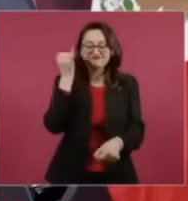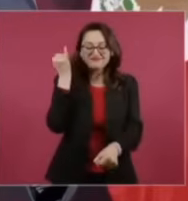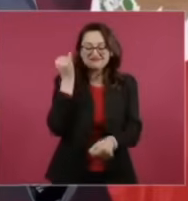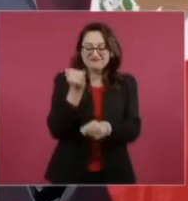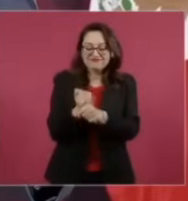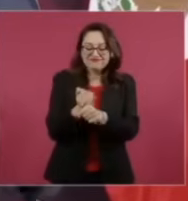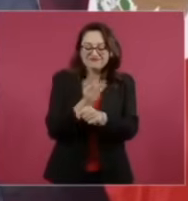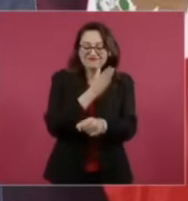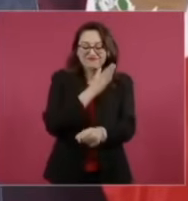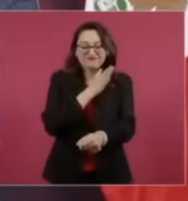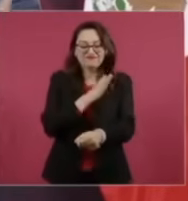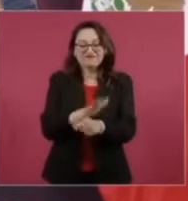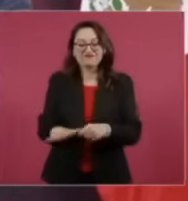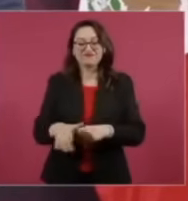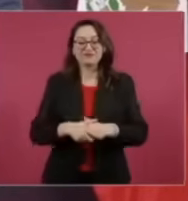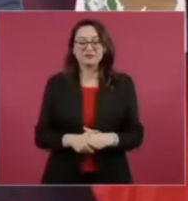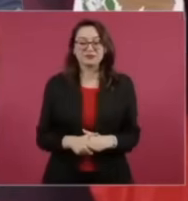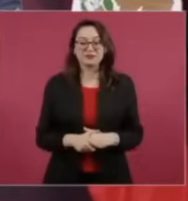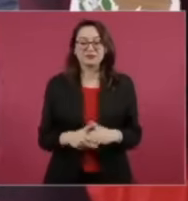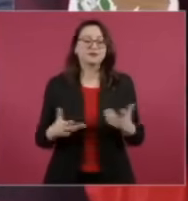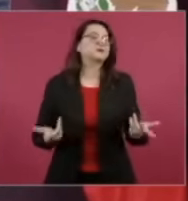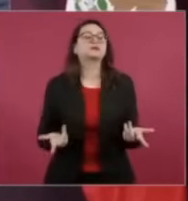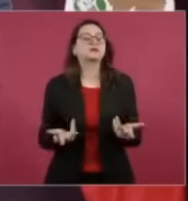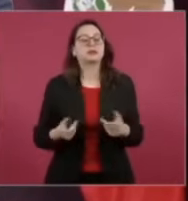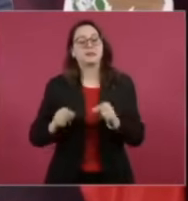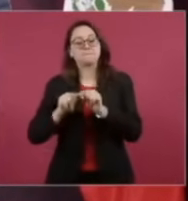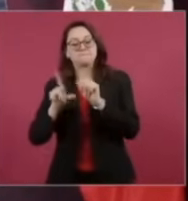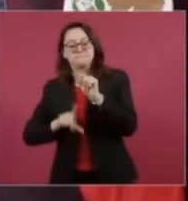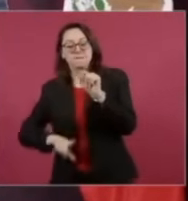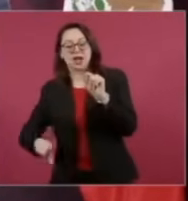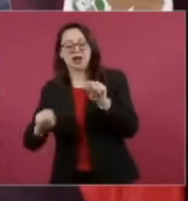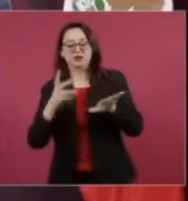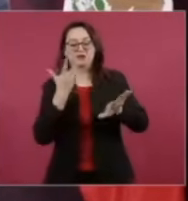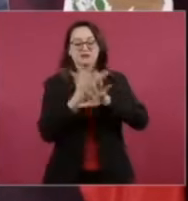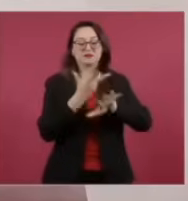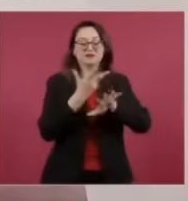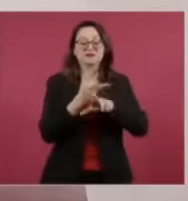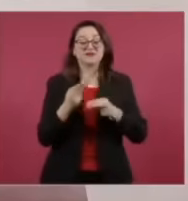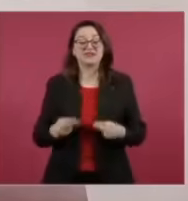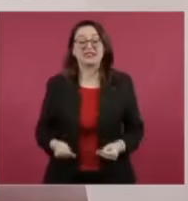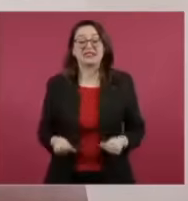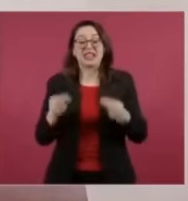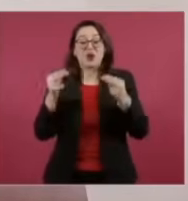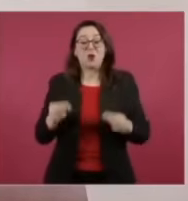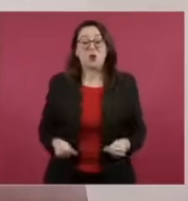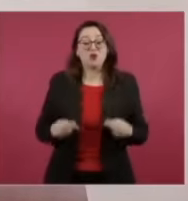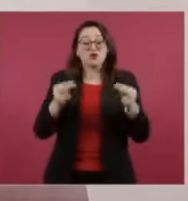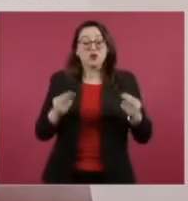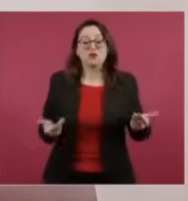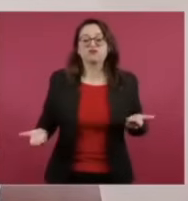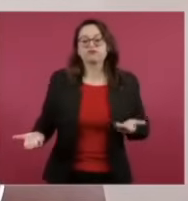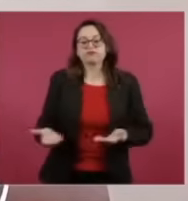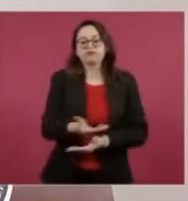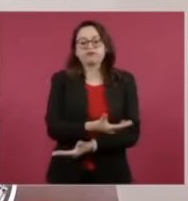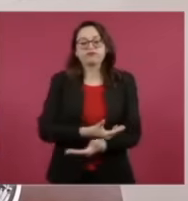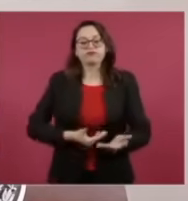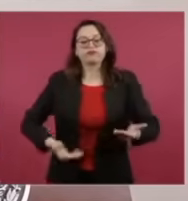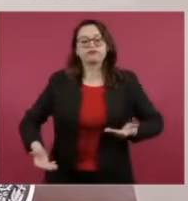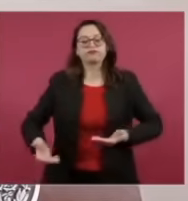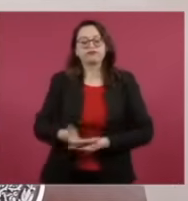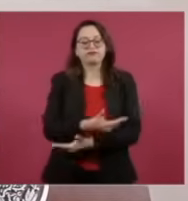es mucha ya la integración económica de los dos países